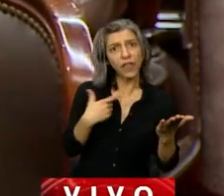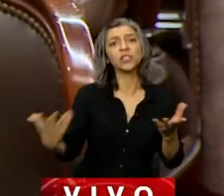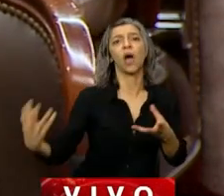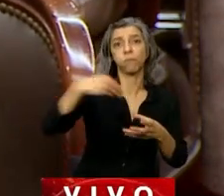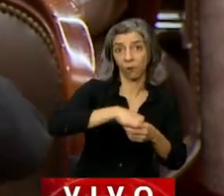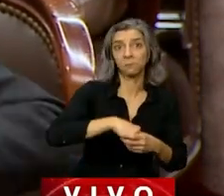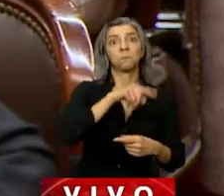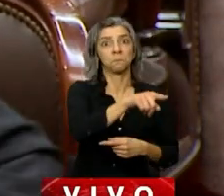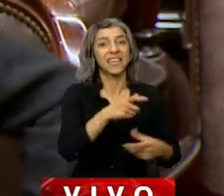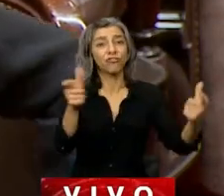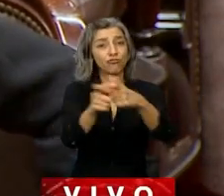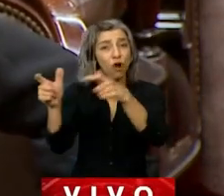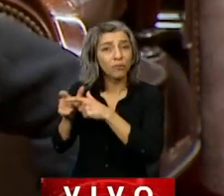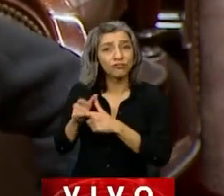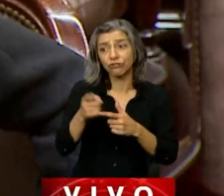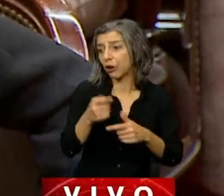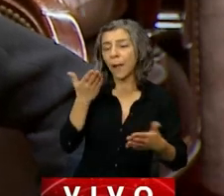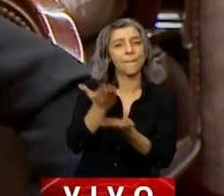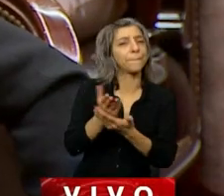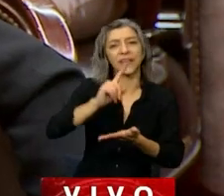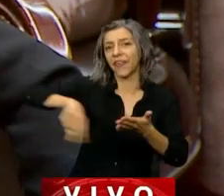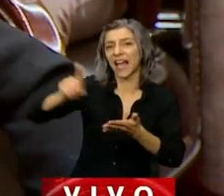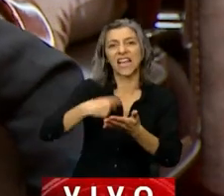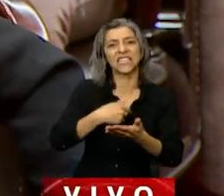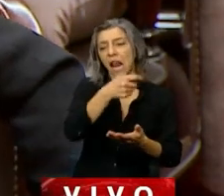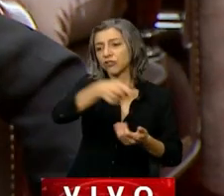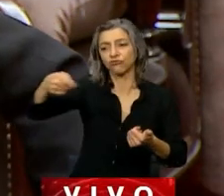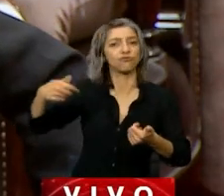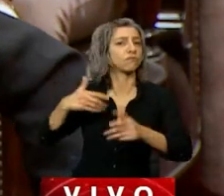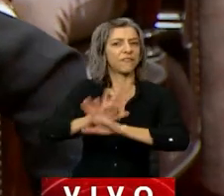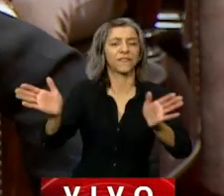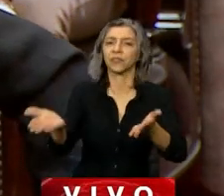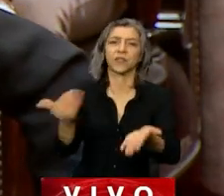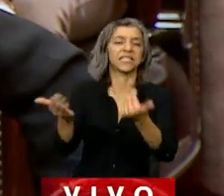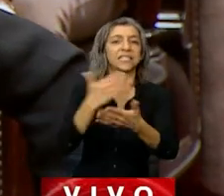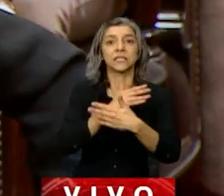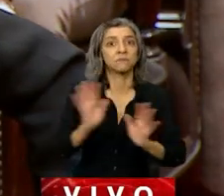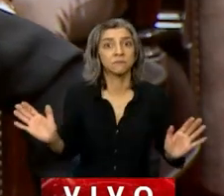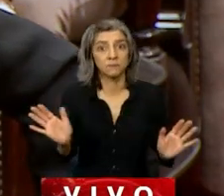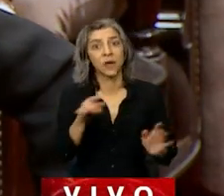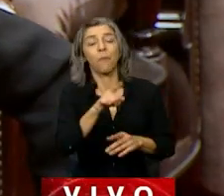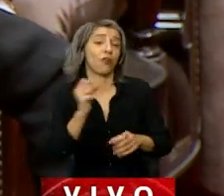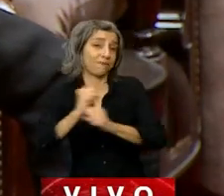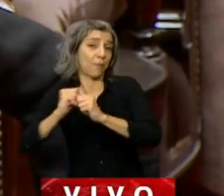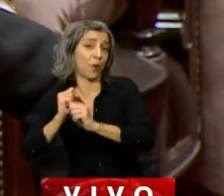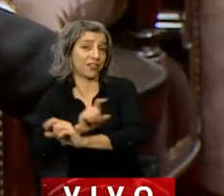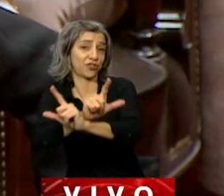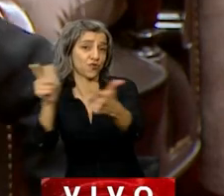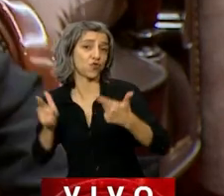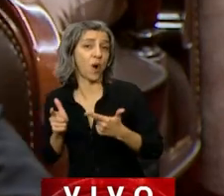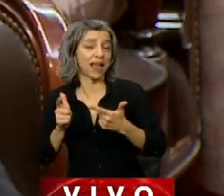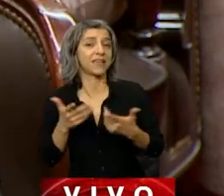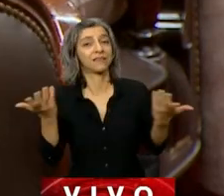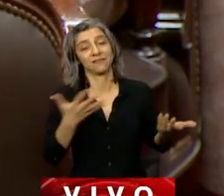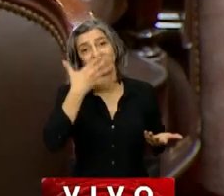que pidió quitar el giro a las comisiones competentes, porque no se lo iban a aprobar. Lo que traducido sería un ataque de